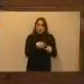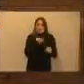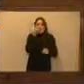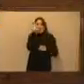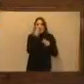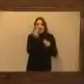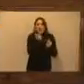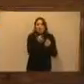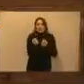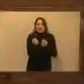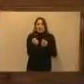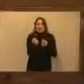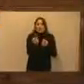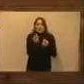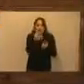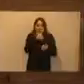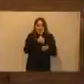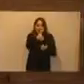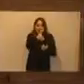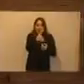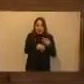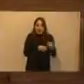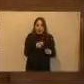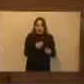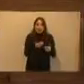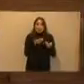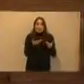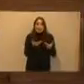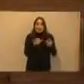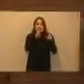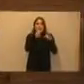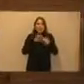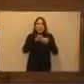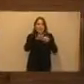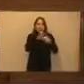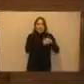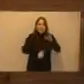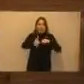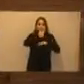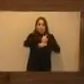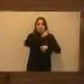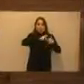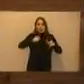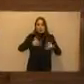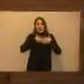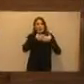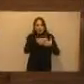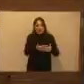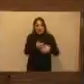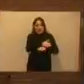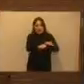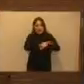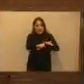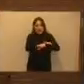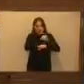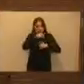desarrollarse en un futuro. Y por eso en materia de altos cargos y personal de confianza del Gobierno